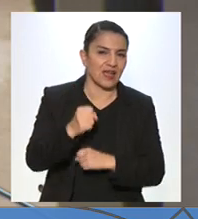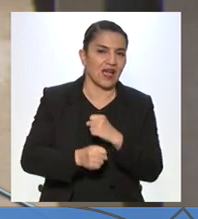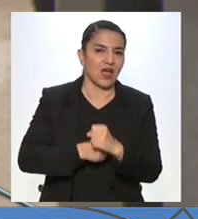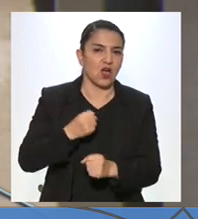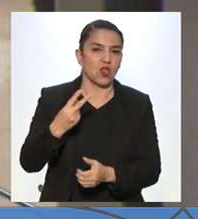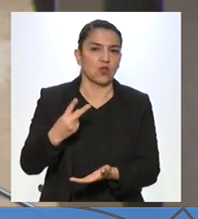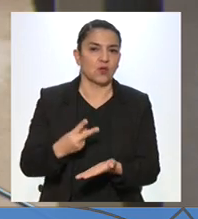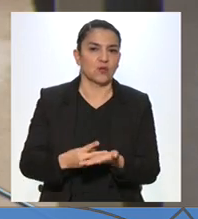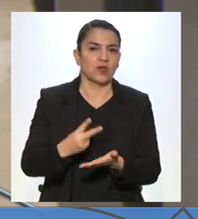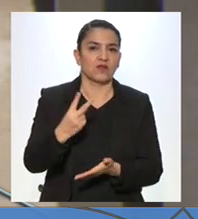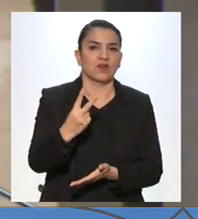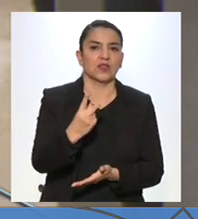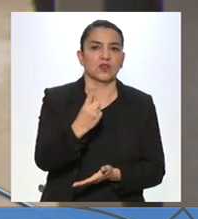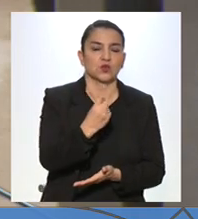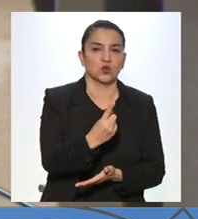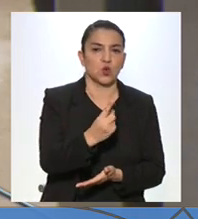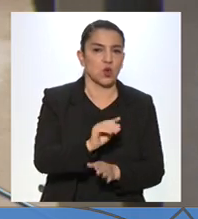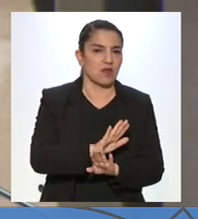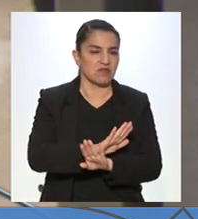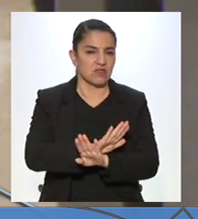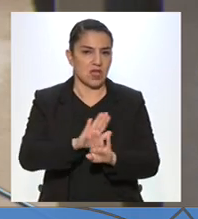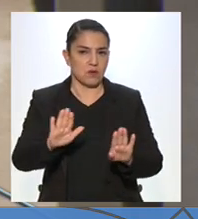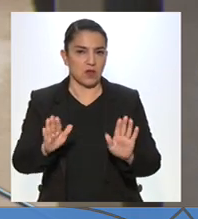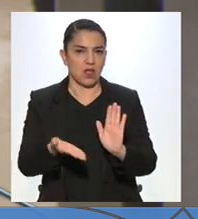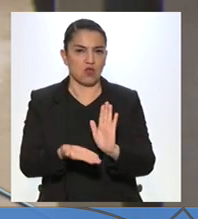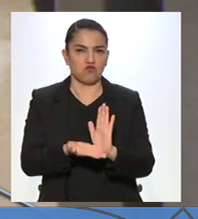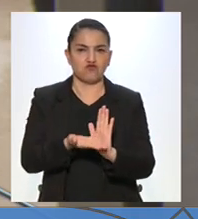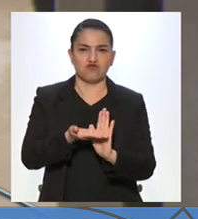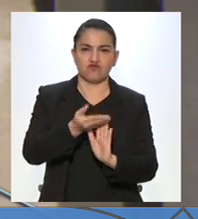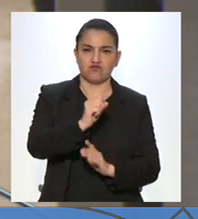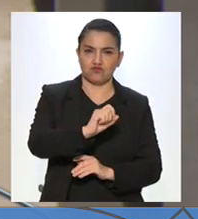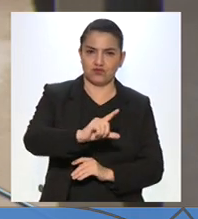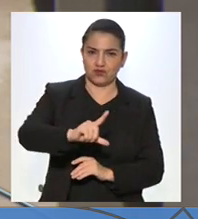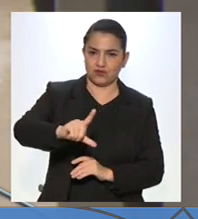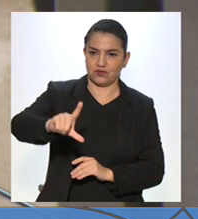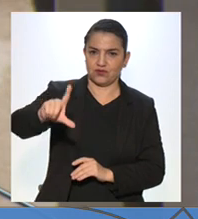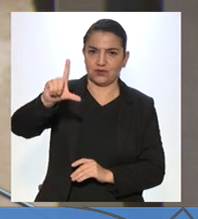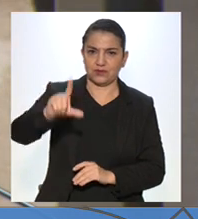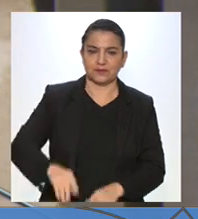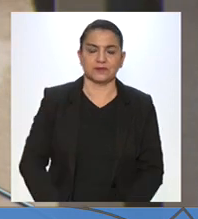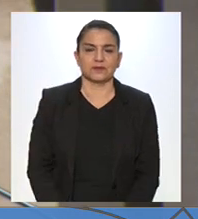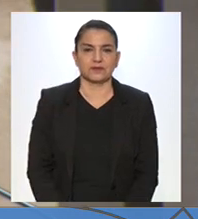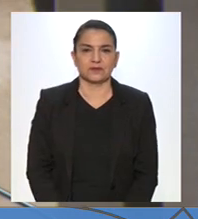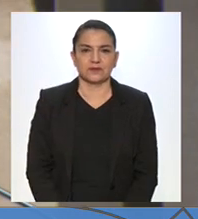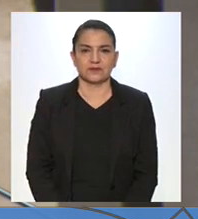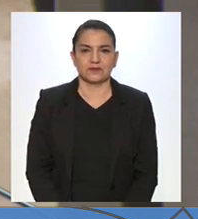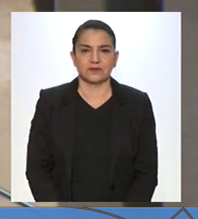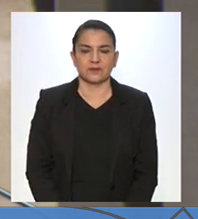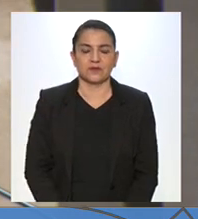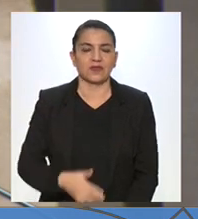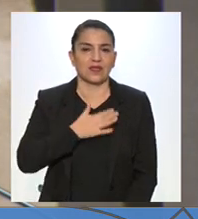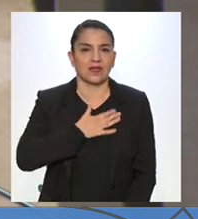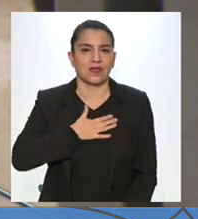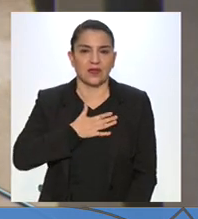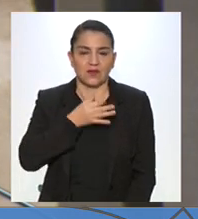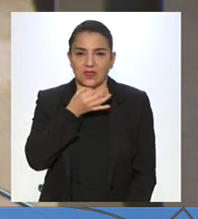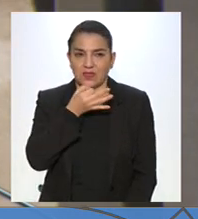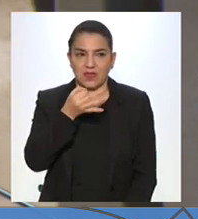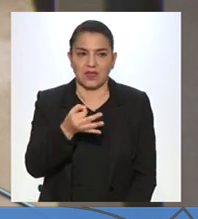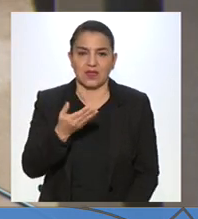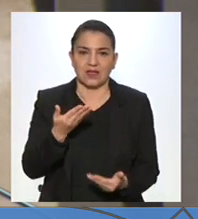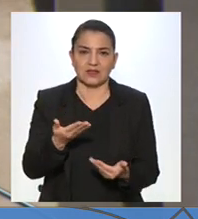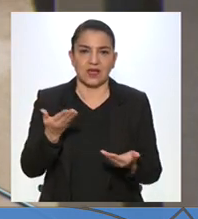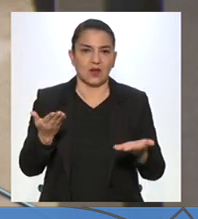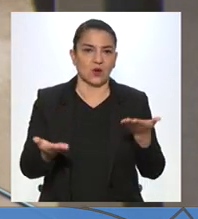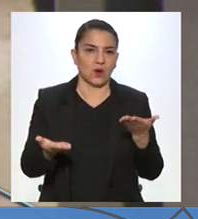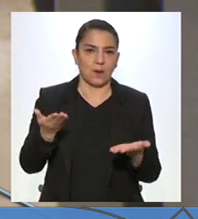2021 está terminando en un nivel extraordinariamente alto por el crecimiento que hemos tenido. Y quiero decir en ese sentido que si se